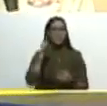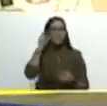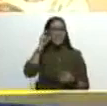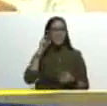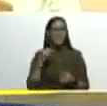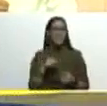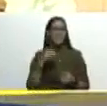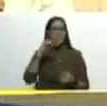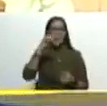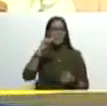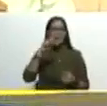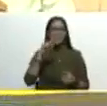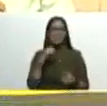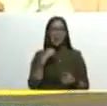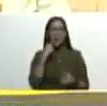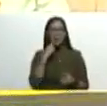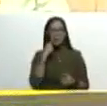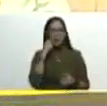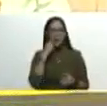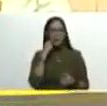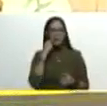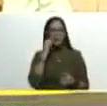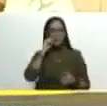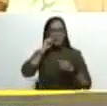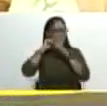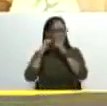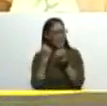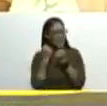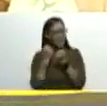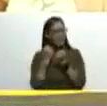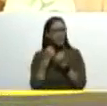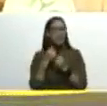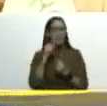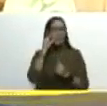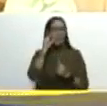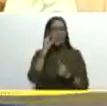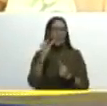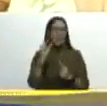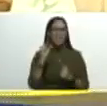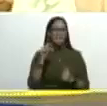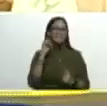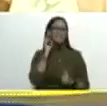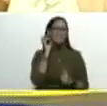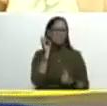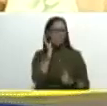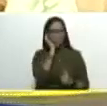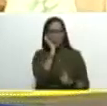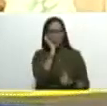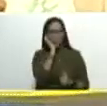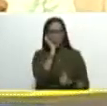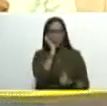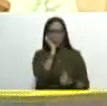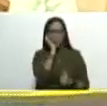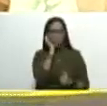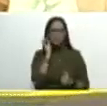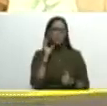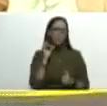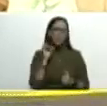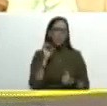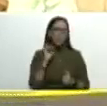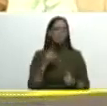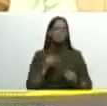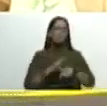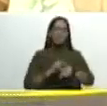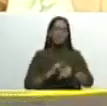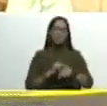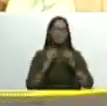se masticó un caramelo y se le partieron dos muelas, andaba con un dolor. Y Hoy, bueno, una odontóloga, bueno,